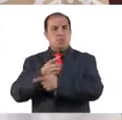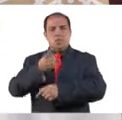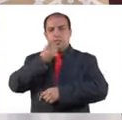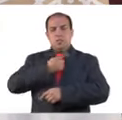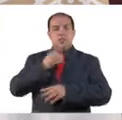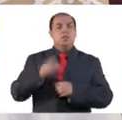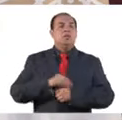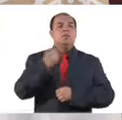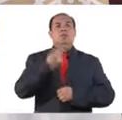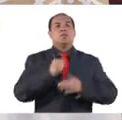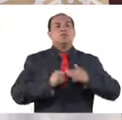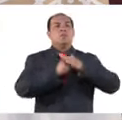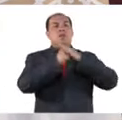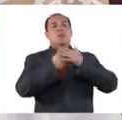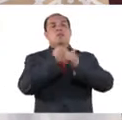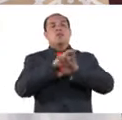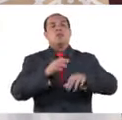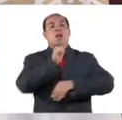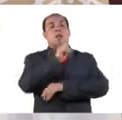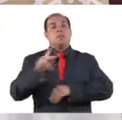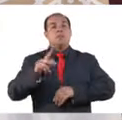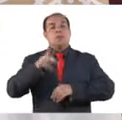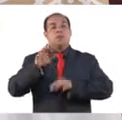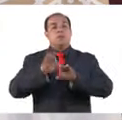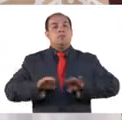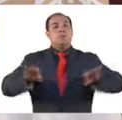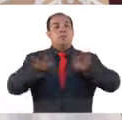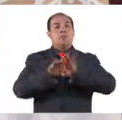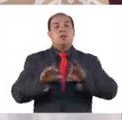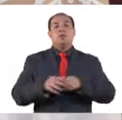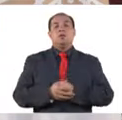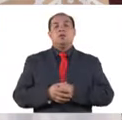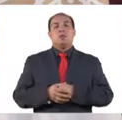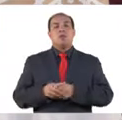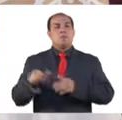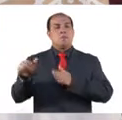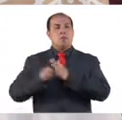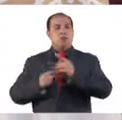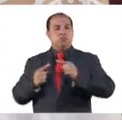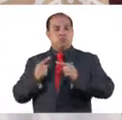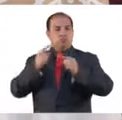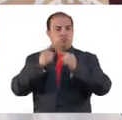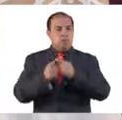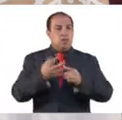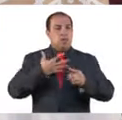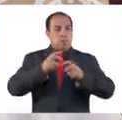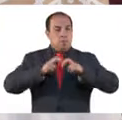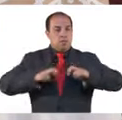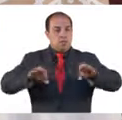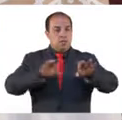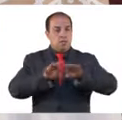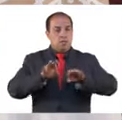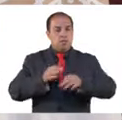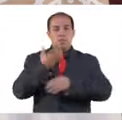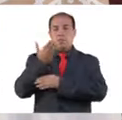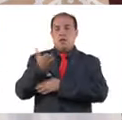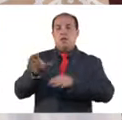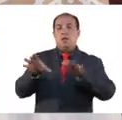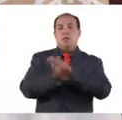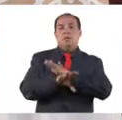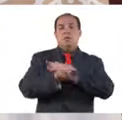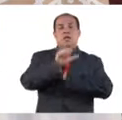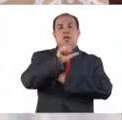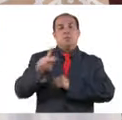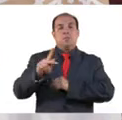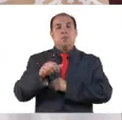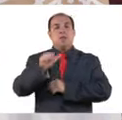de la aplicación. Pero una cosa importante es que en los últimos meses, a partir de estas mesas de trabajo, nos solicitaron algunas modificaciones a la aplicación. Y la DIP,